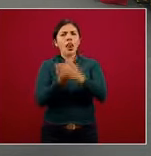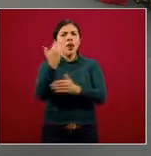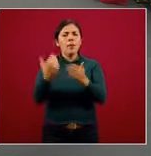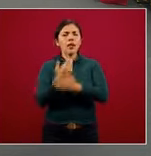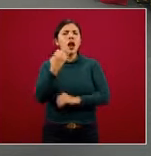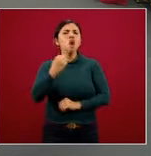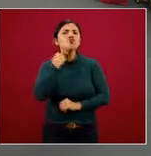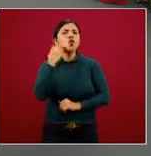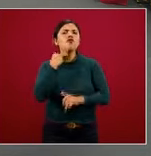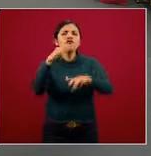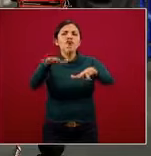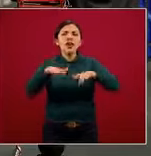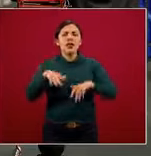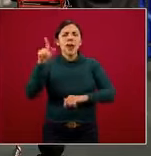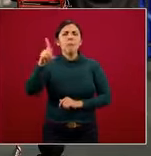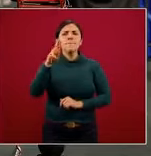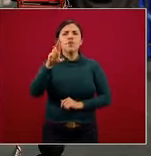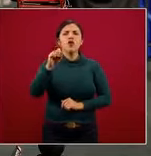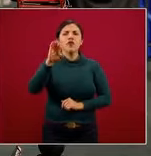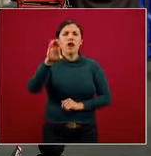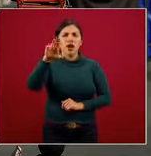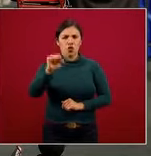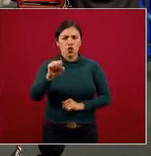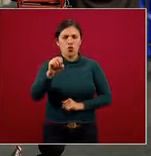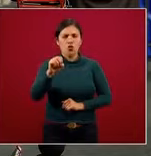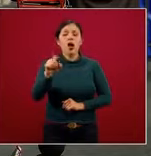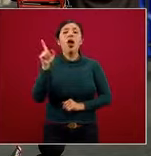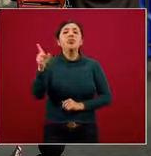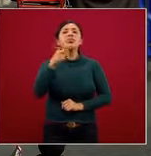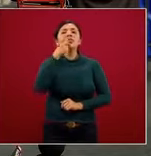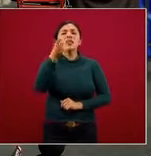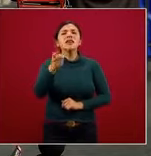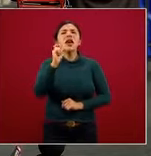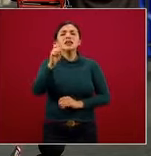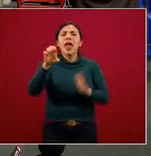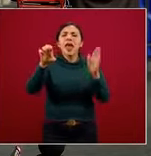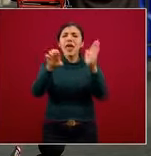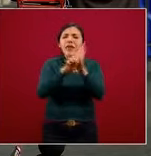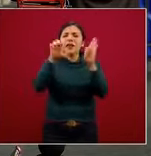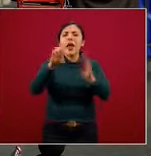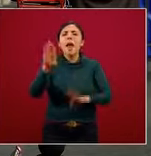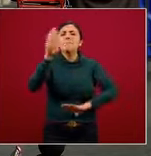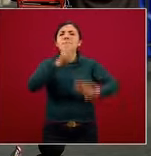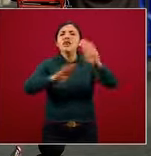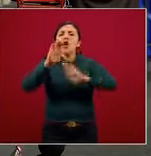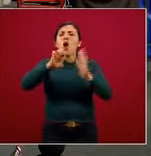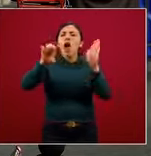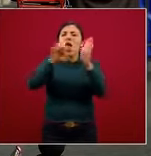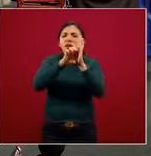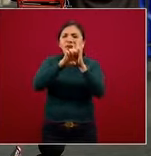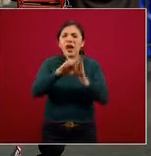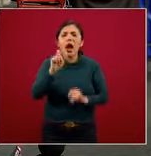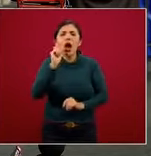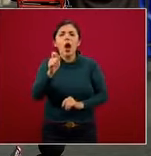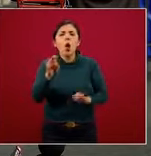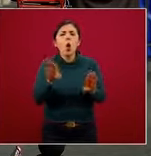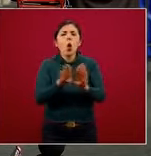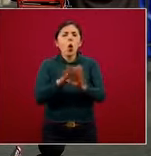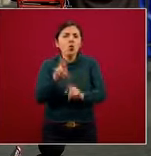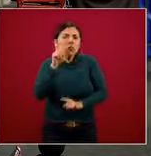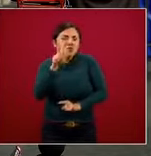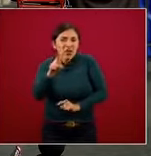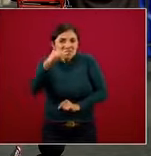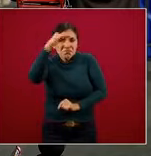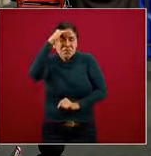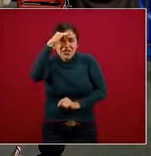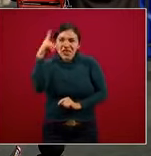de prensa del Poder del Consumidor y ellos hablaban sobre la ética y la bioética y el panorama un poco